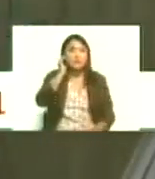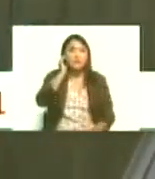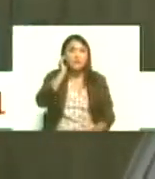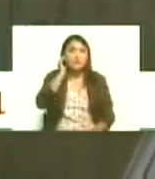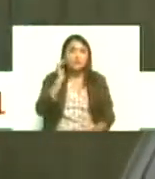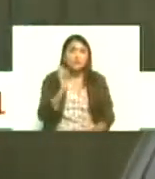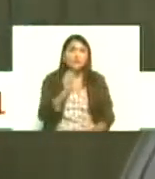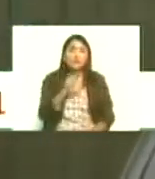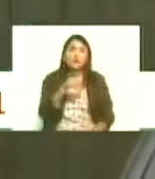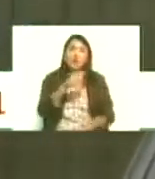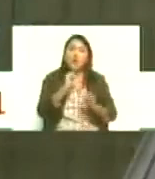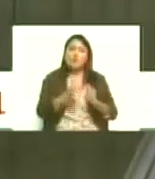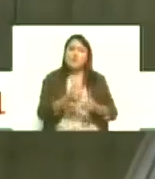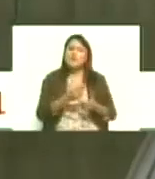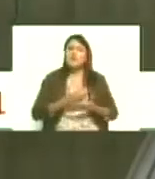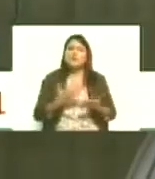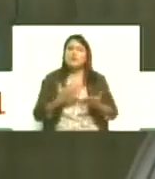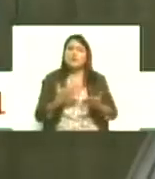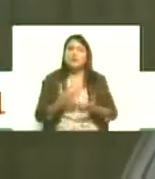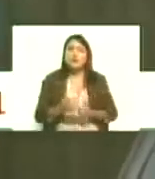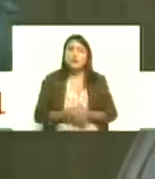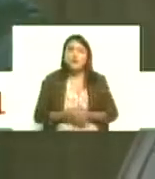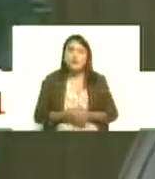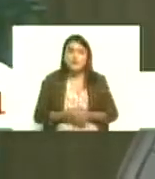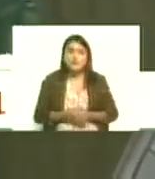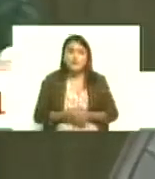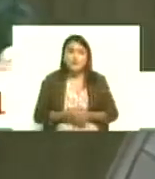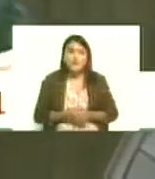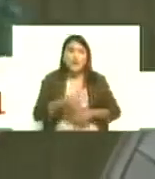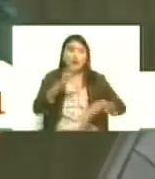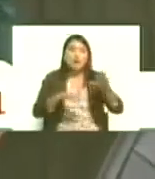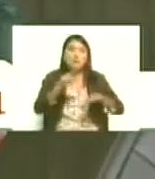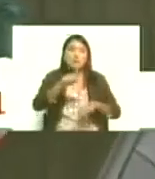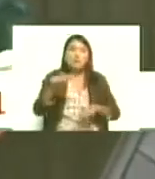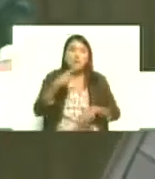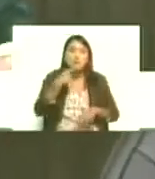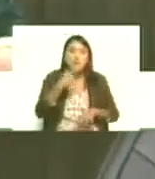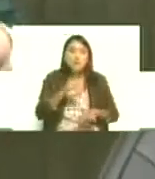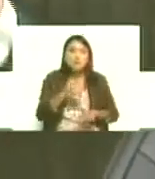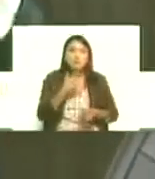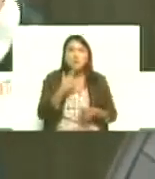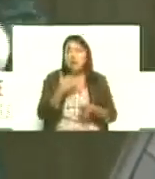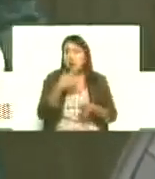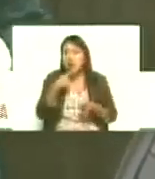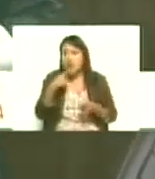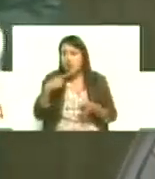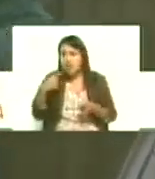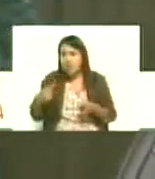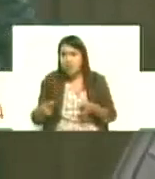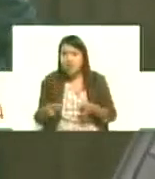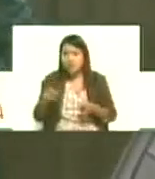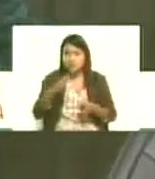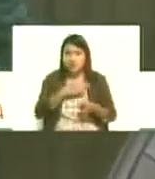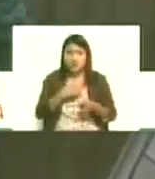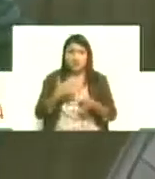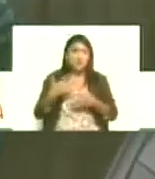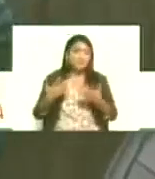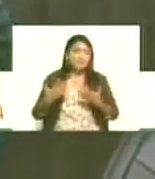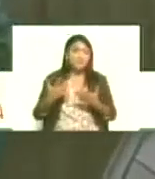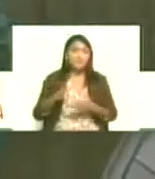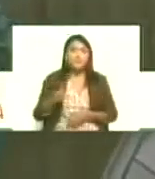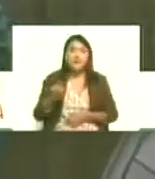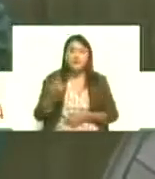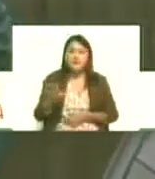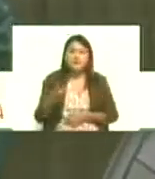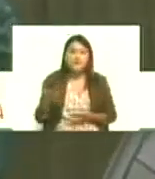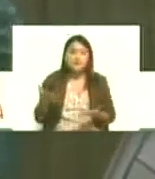comienzan a materializarse para quienes creían que eran unas simples afirmaciones o era el deseo que él tenía en esa época